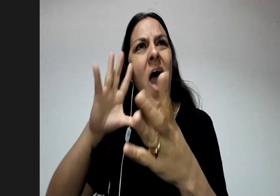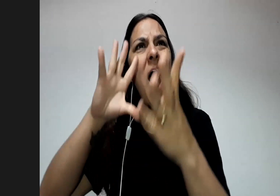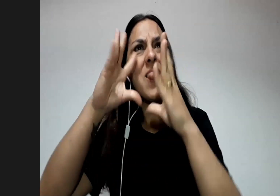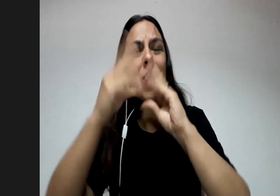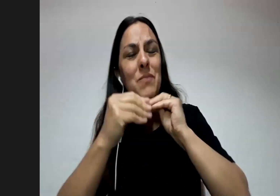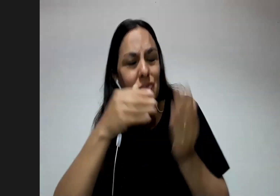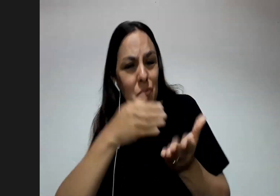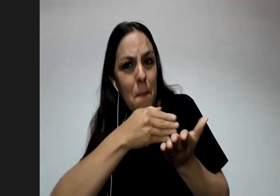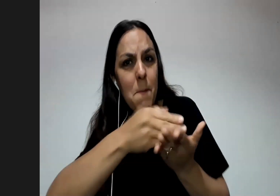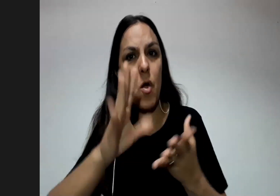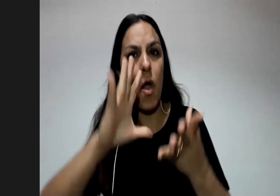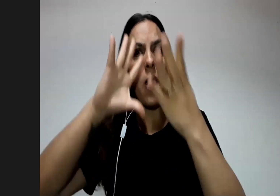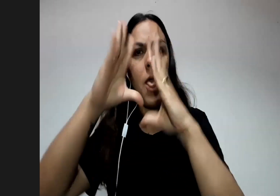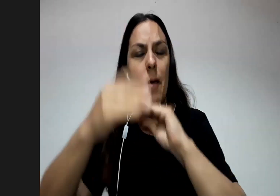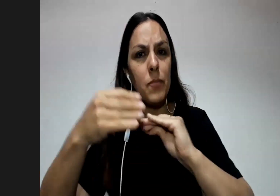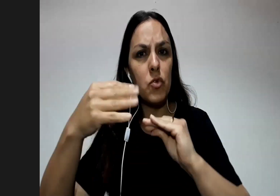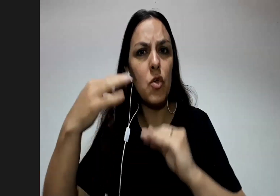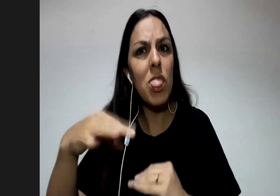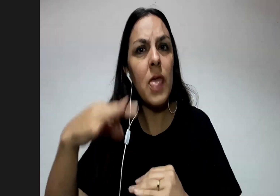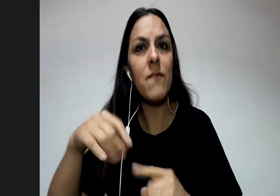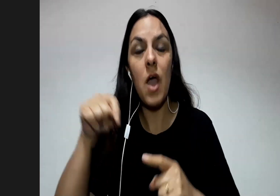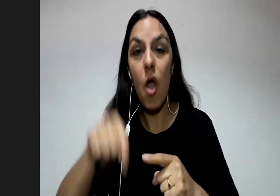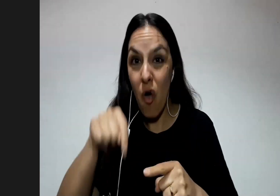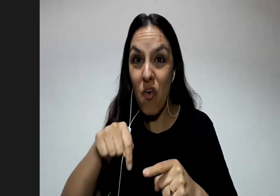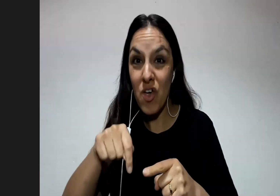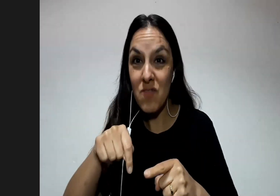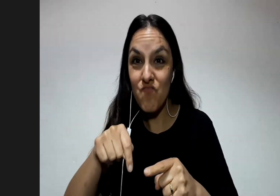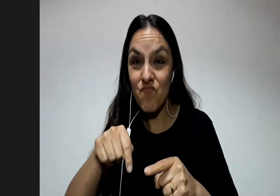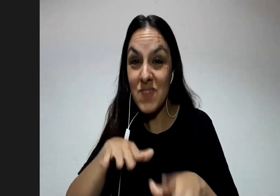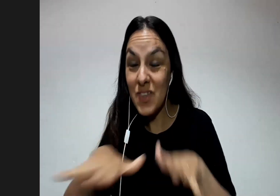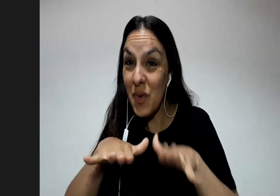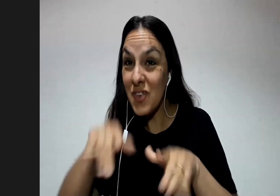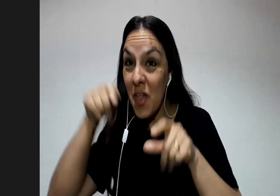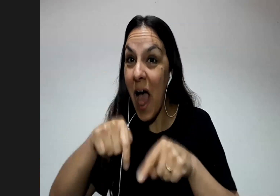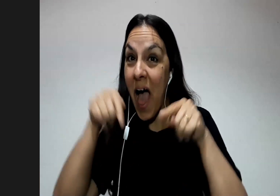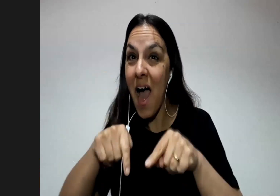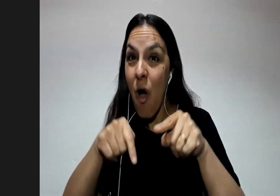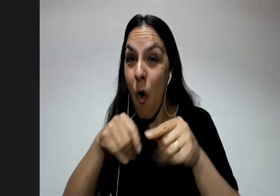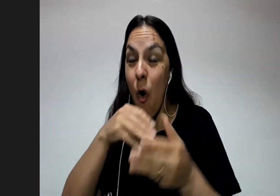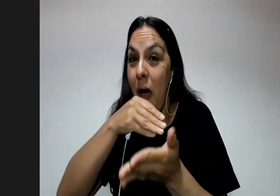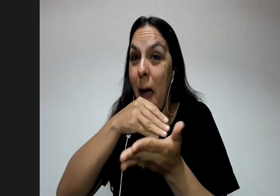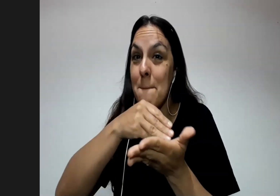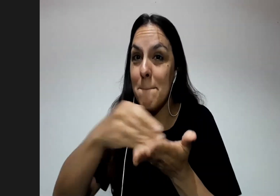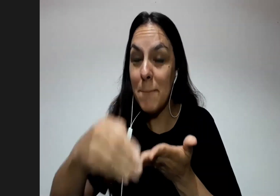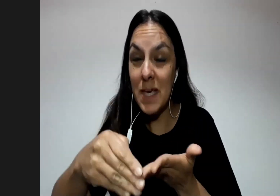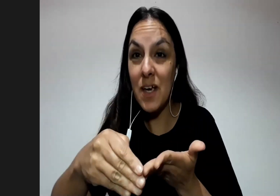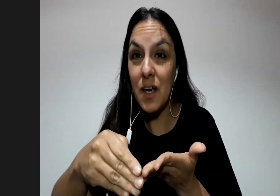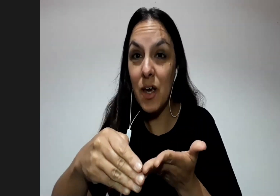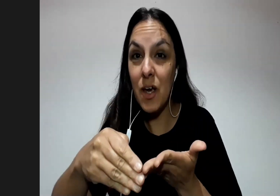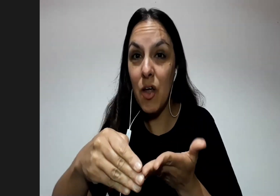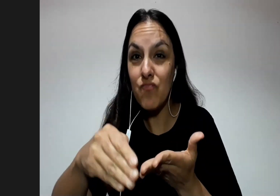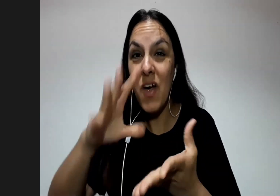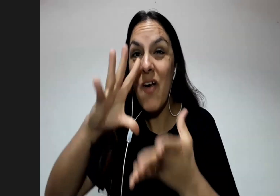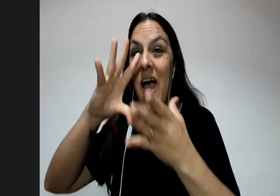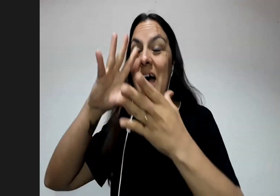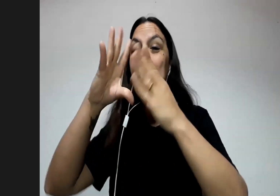sea, el micro hoy, en este momento, no hay micros que estén adaptados para